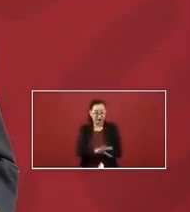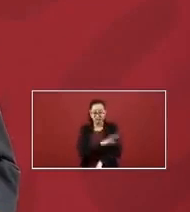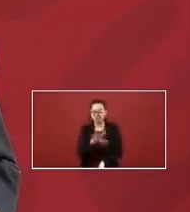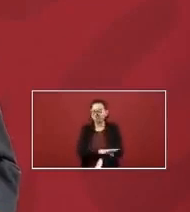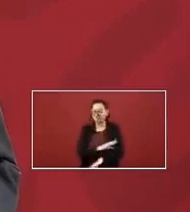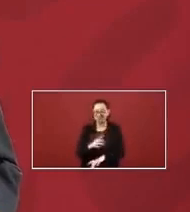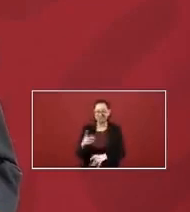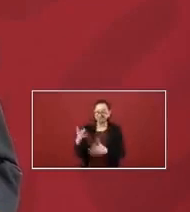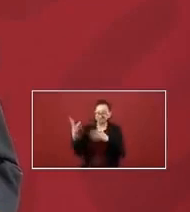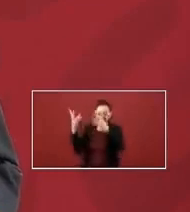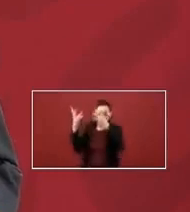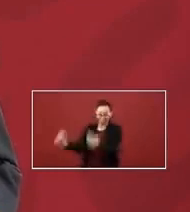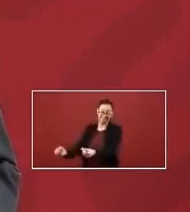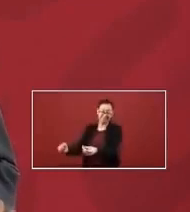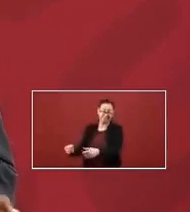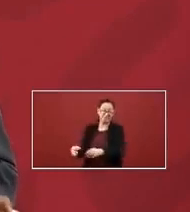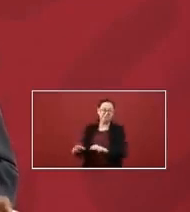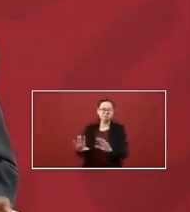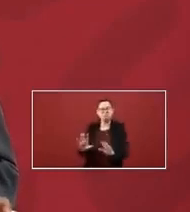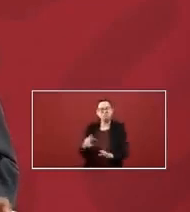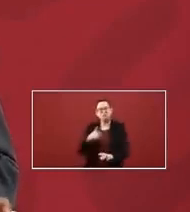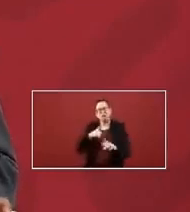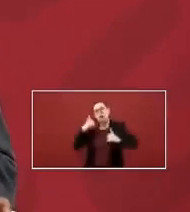Entonces, no tengo pensado nada.